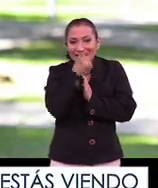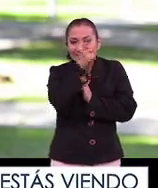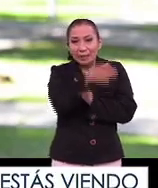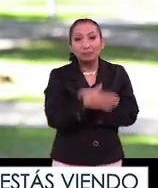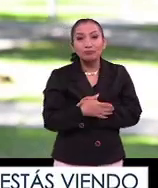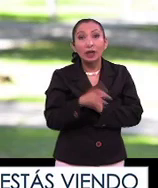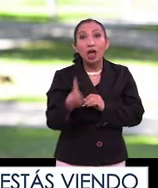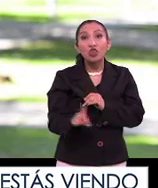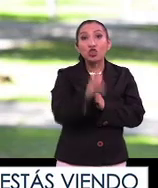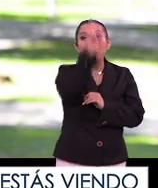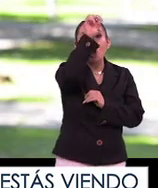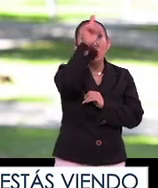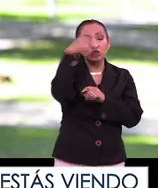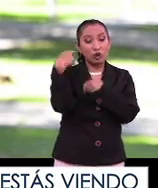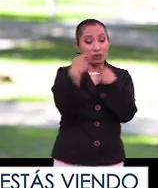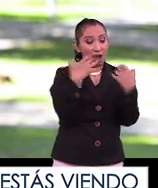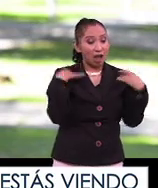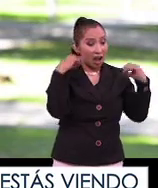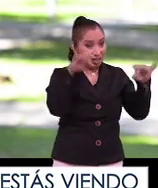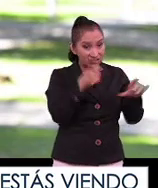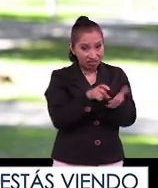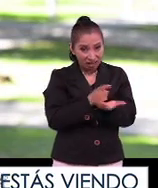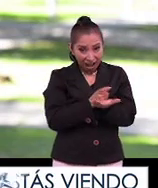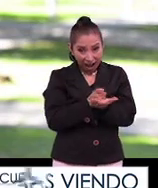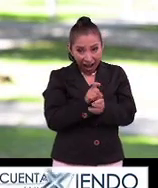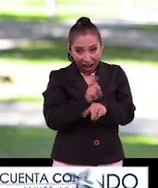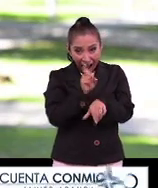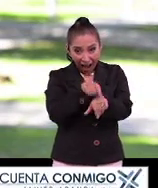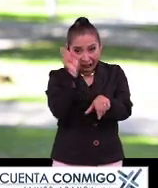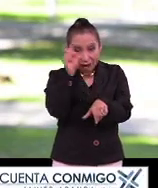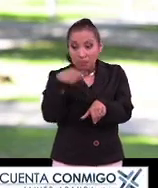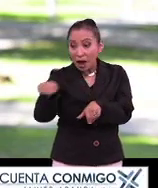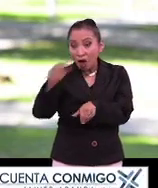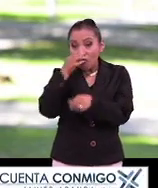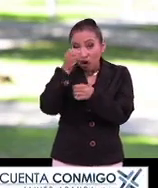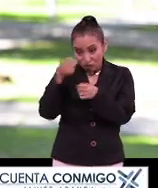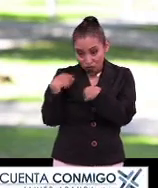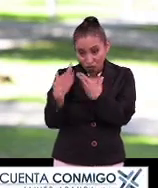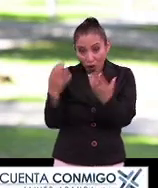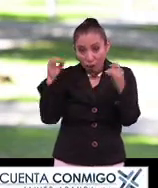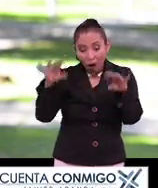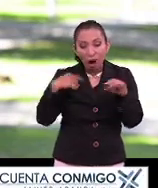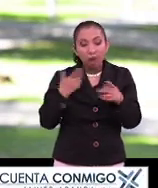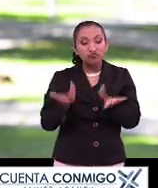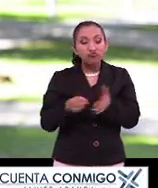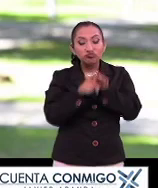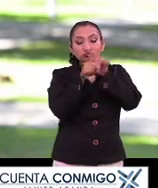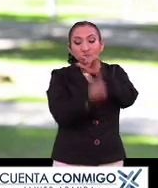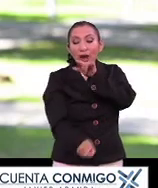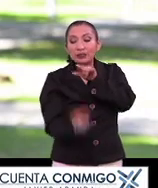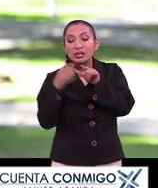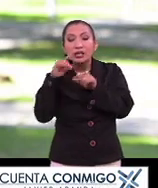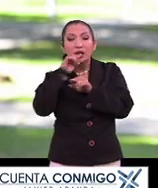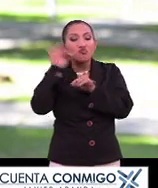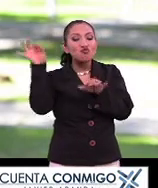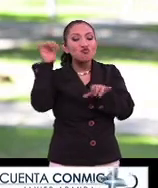dice: Dios no le da alas a los alacranes, pero tampoco a las flores. Los bombarderos y los